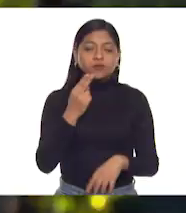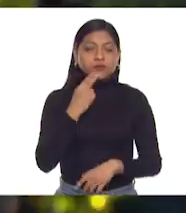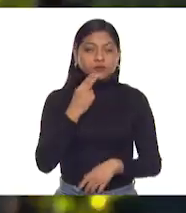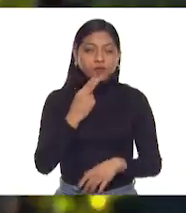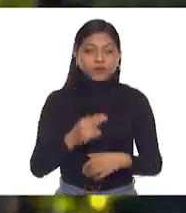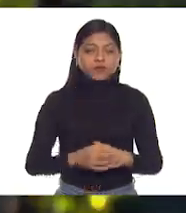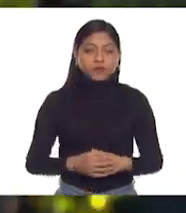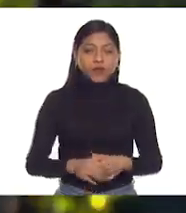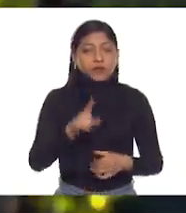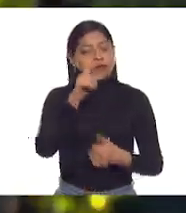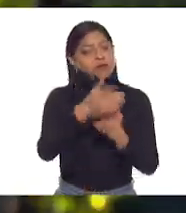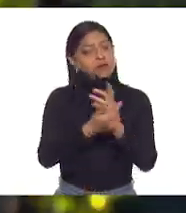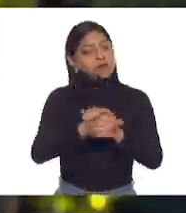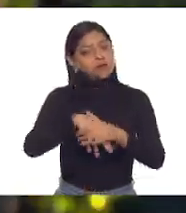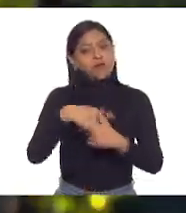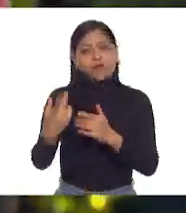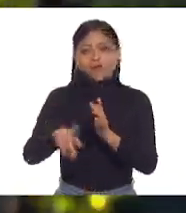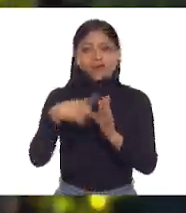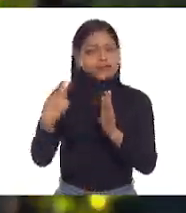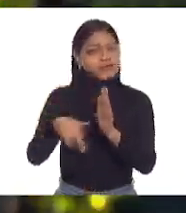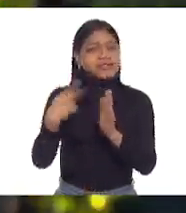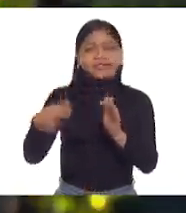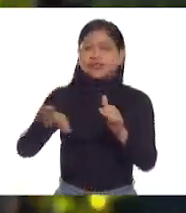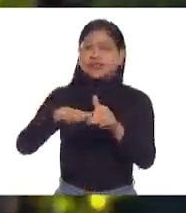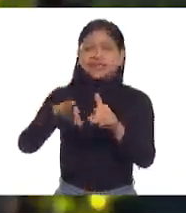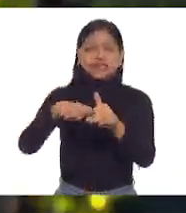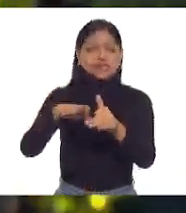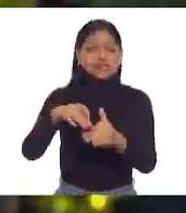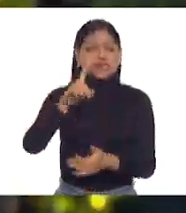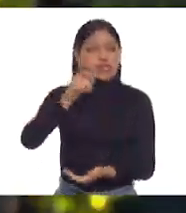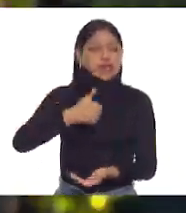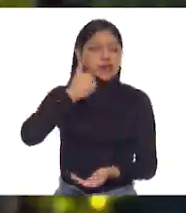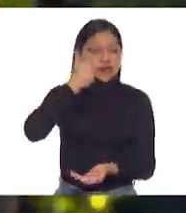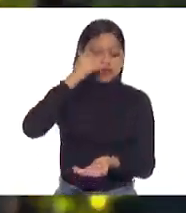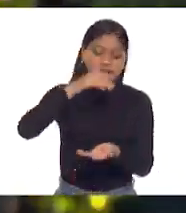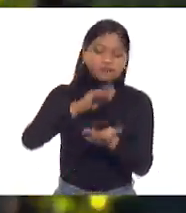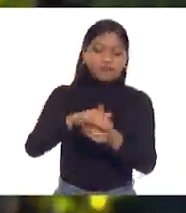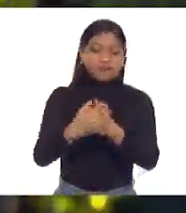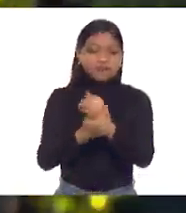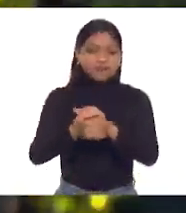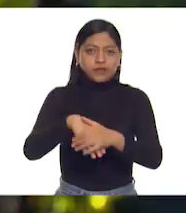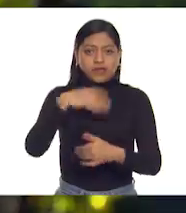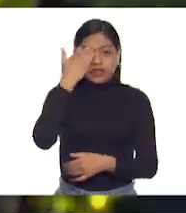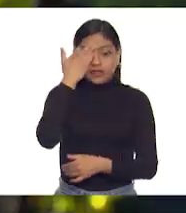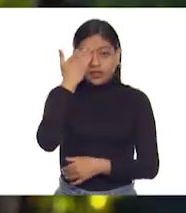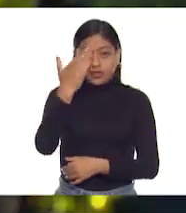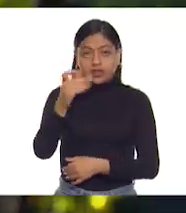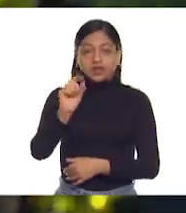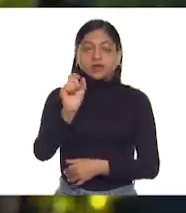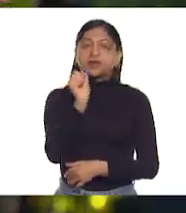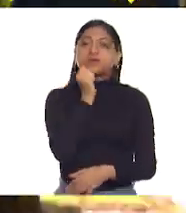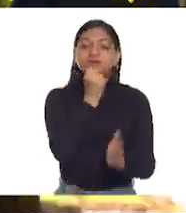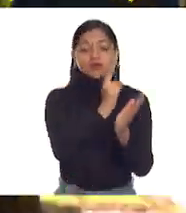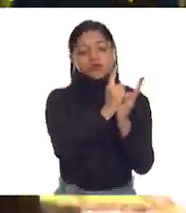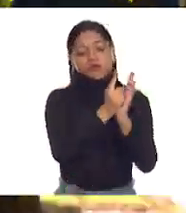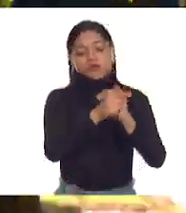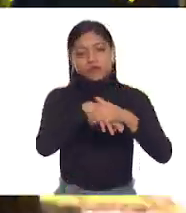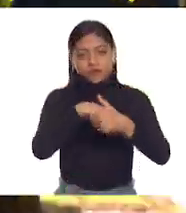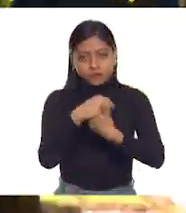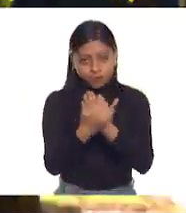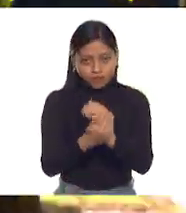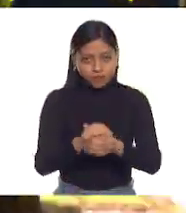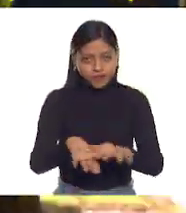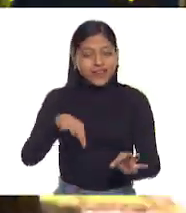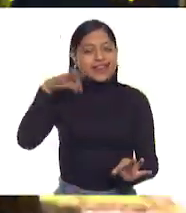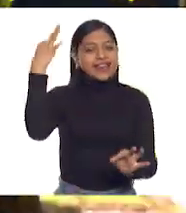cubrebocas. Lava tus manos frecuentemente con agua y con jabón por lo menos durante 20 segundos. Ahora